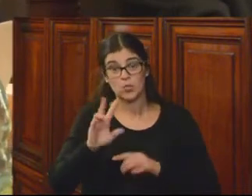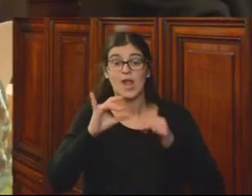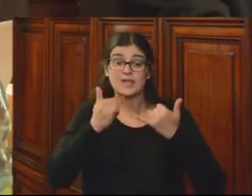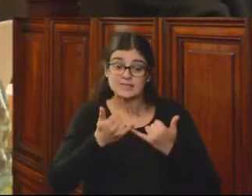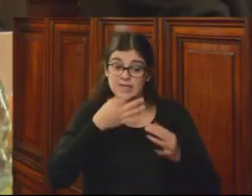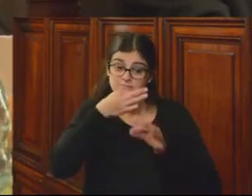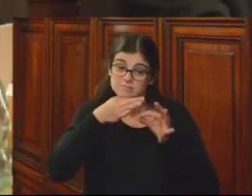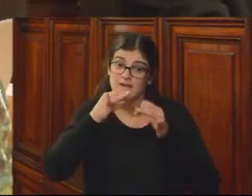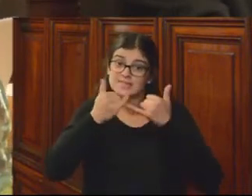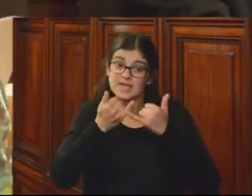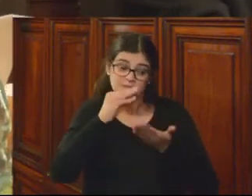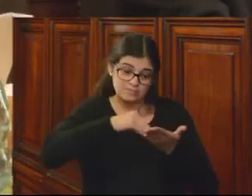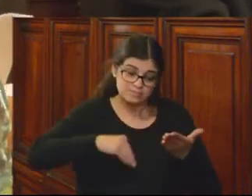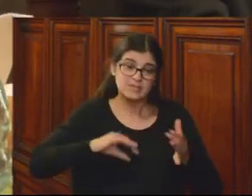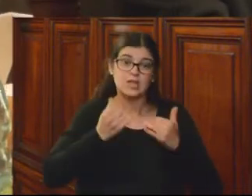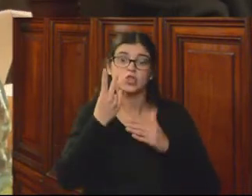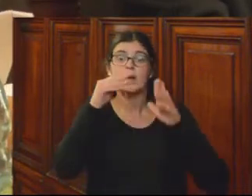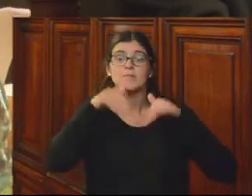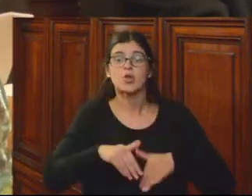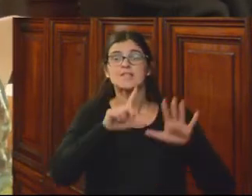mencioné, nuestra matrícula de pregrado es de